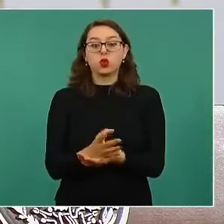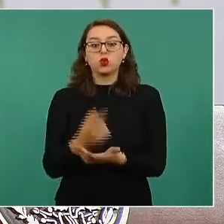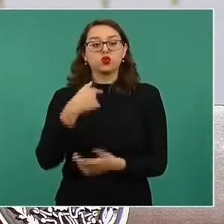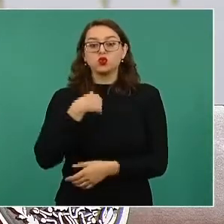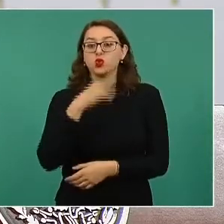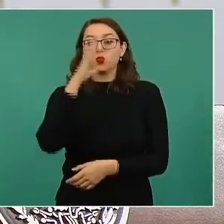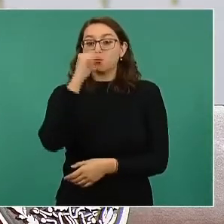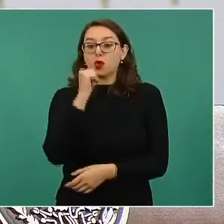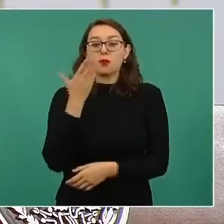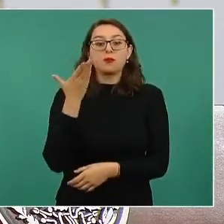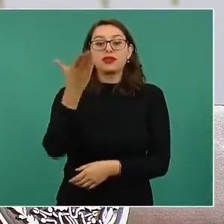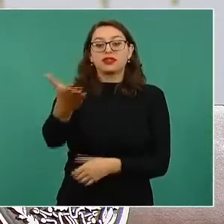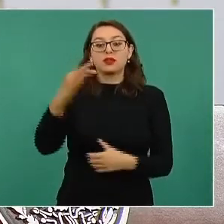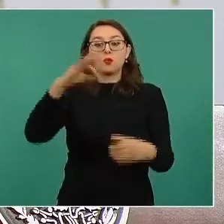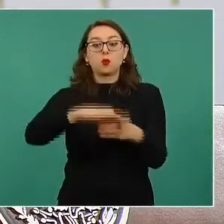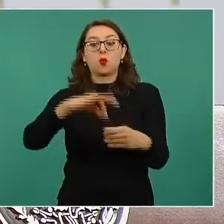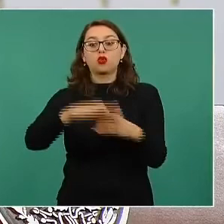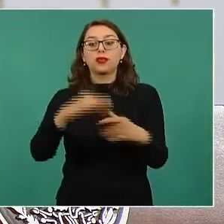voten por mí.